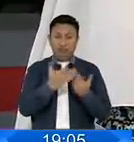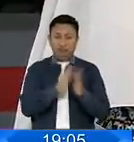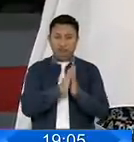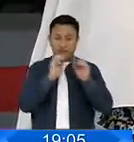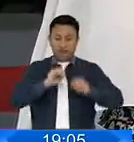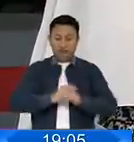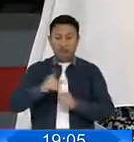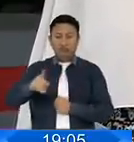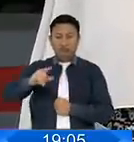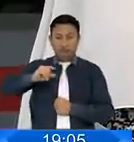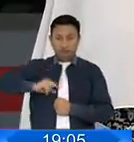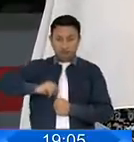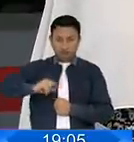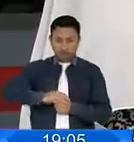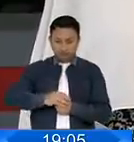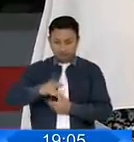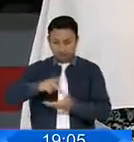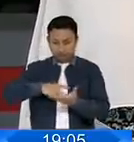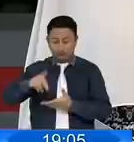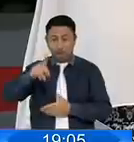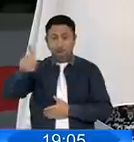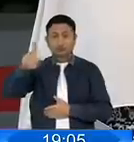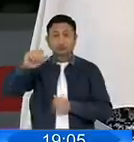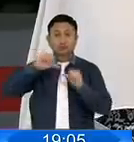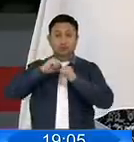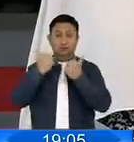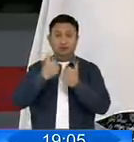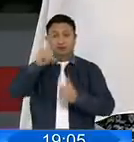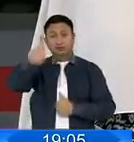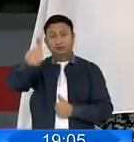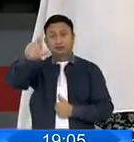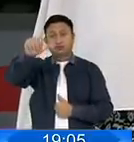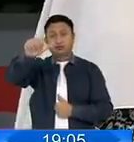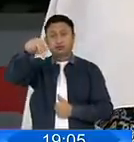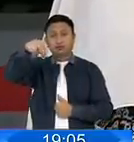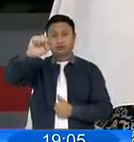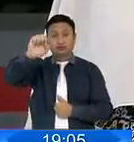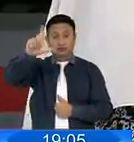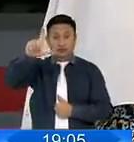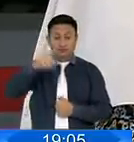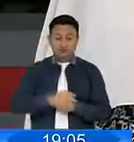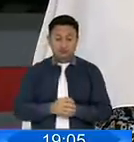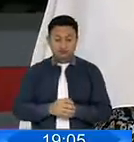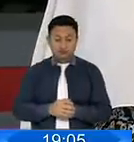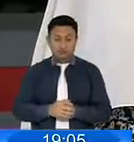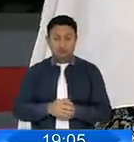del asambleísta Daniel Mendoza. Además, está pendiente la calificación de